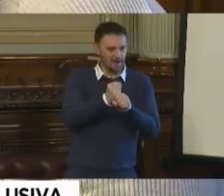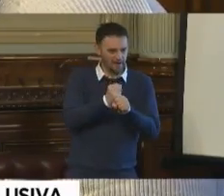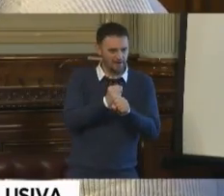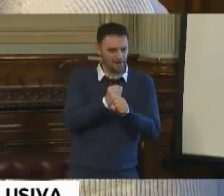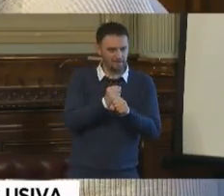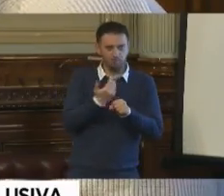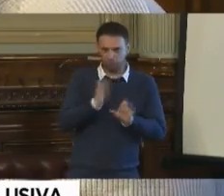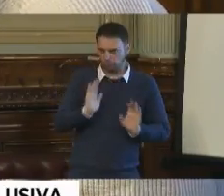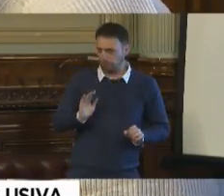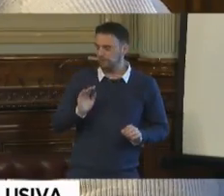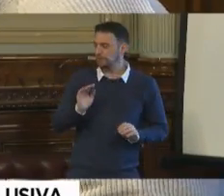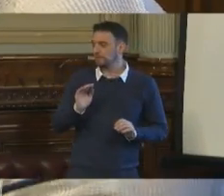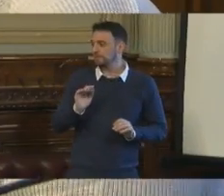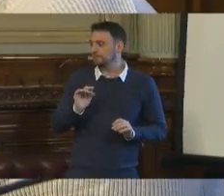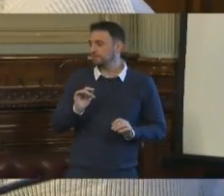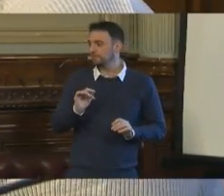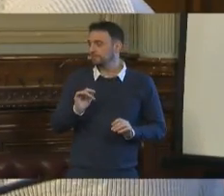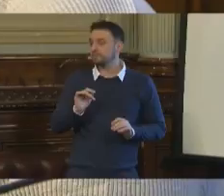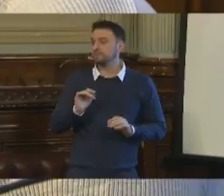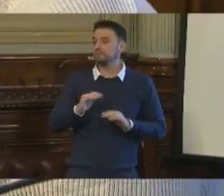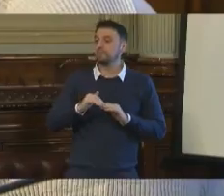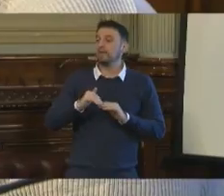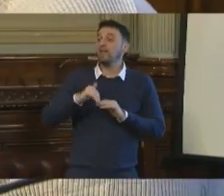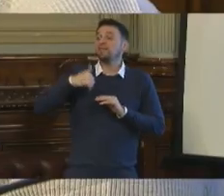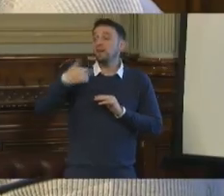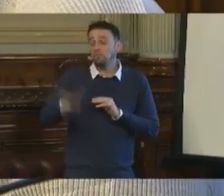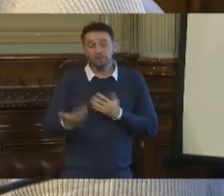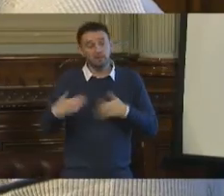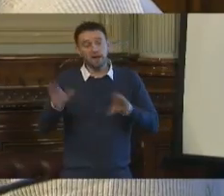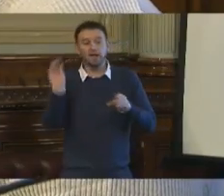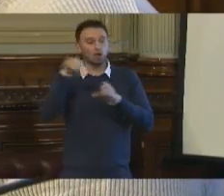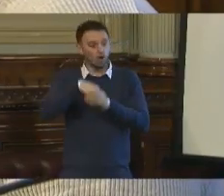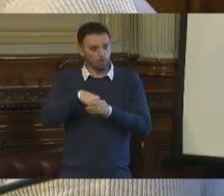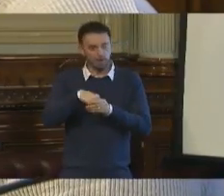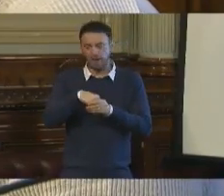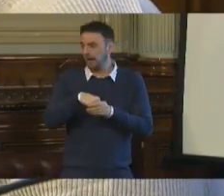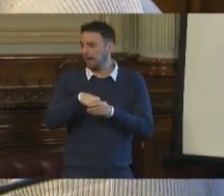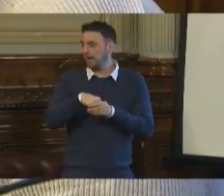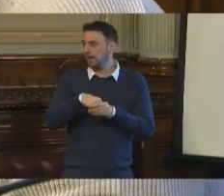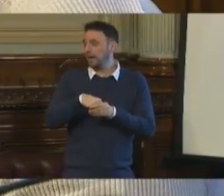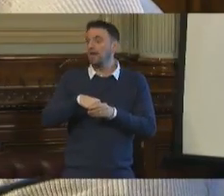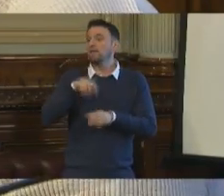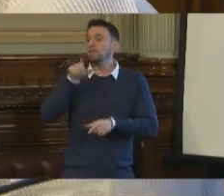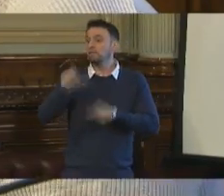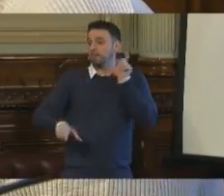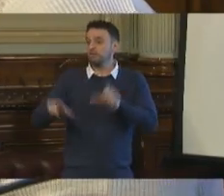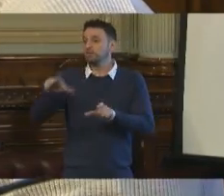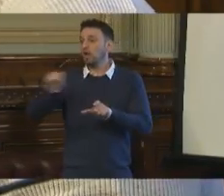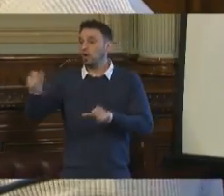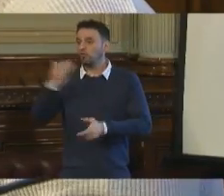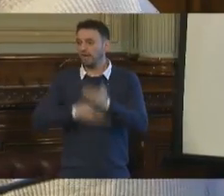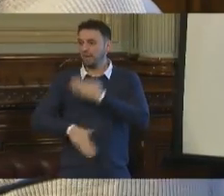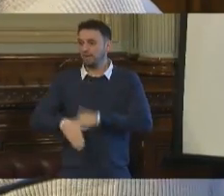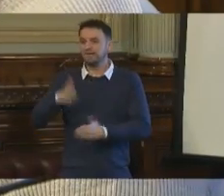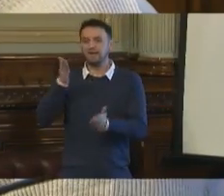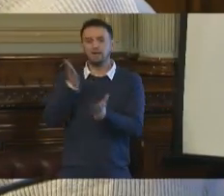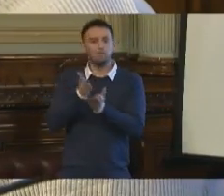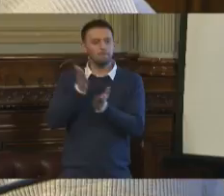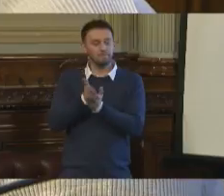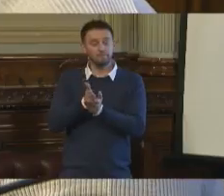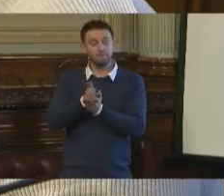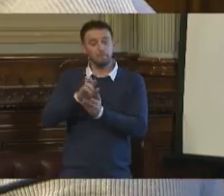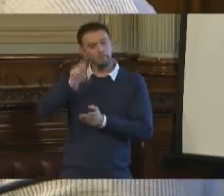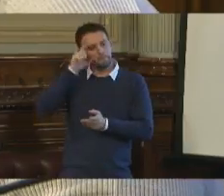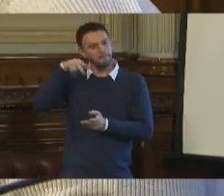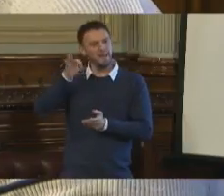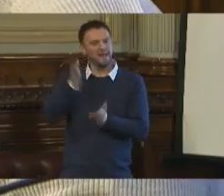cosas por trabajar y incorporaremos en algún momento con pleno derecho a las personas con discapacidad pleno derecho que ya tienen